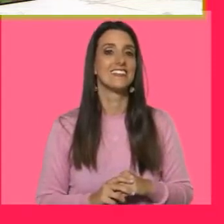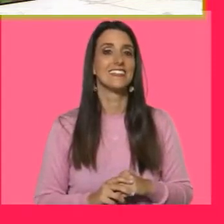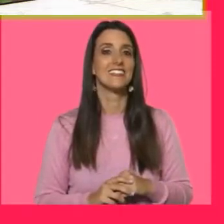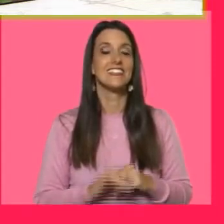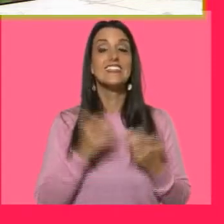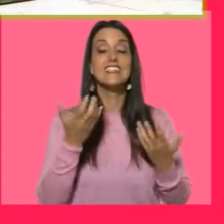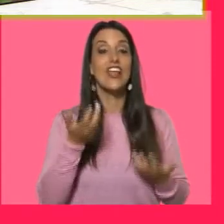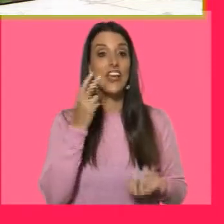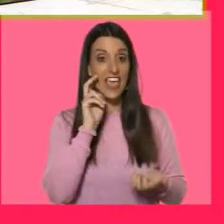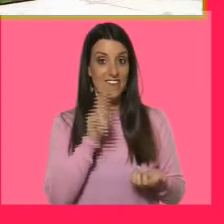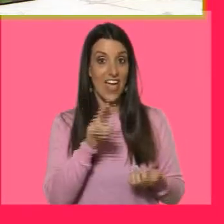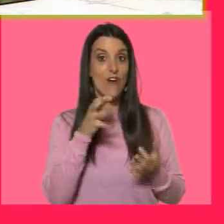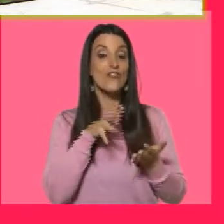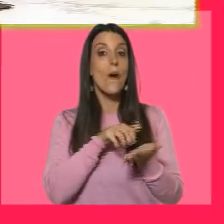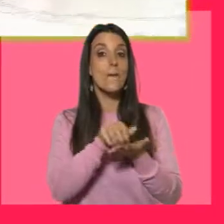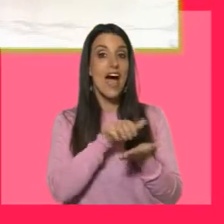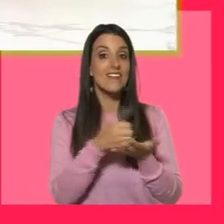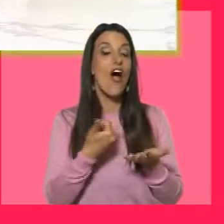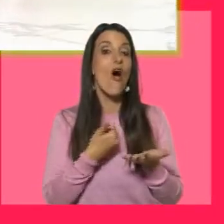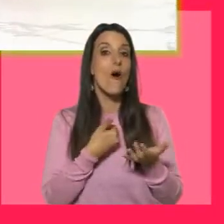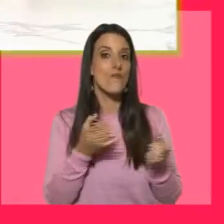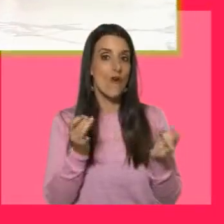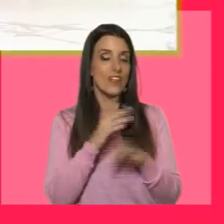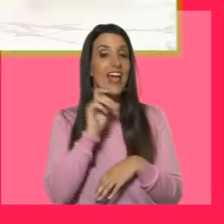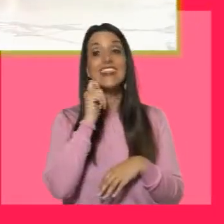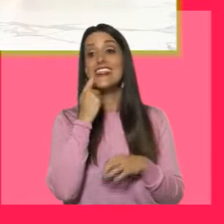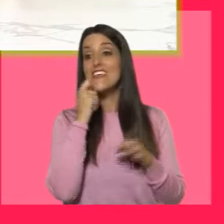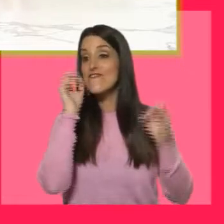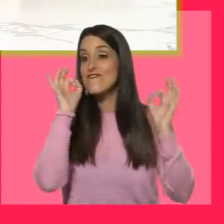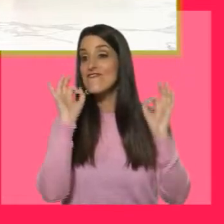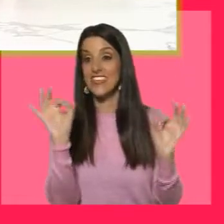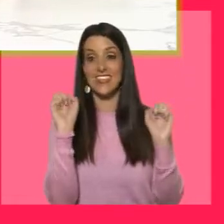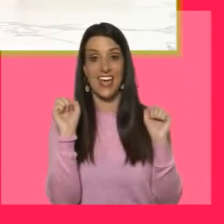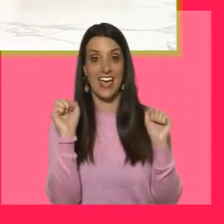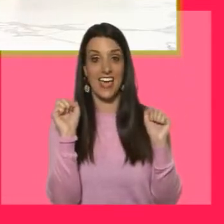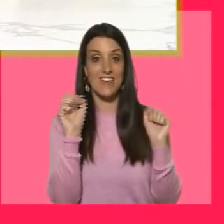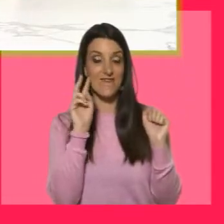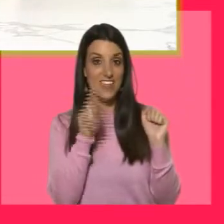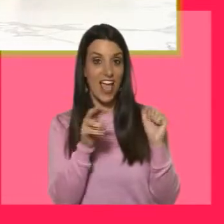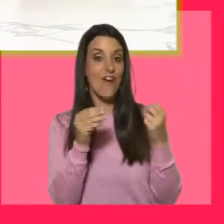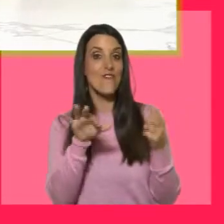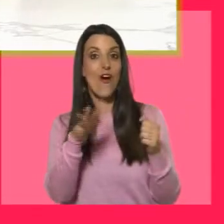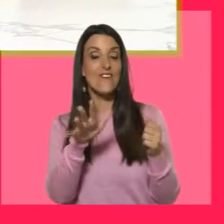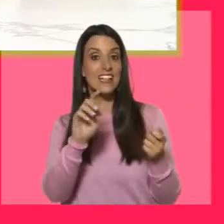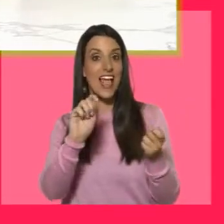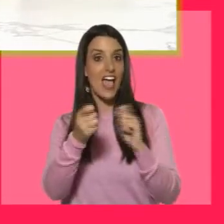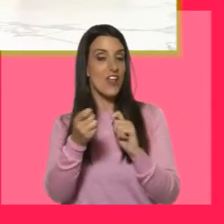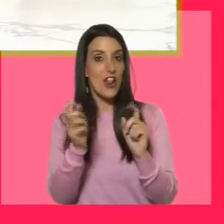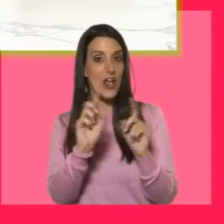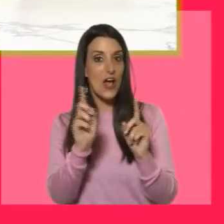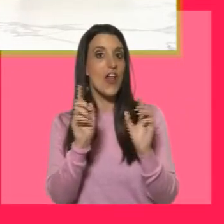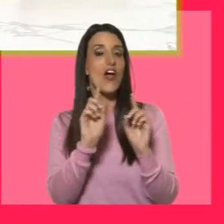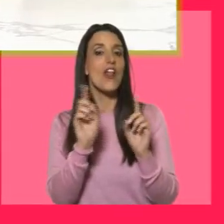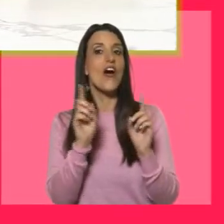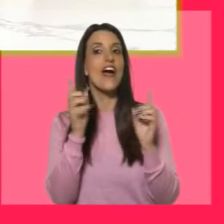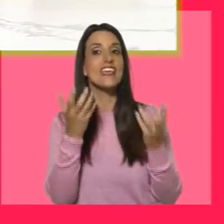Quiero que vean, mira, esta masa cómo está quedando lisita. Divina. Mira, parece que lo hubiera cambiado, pero no. No, no,